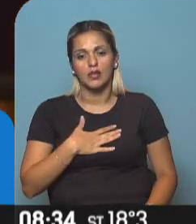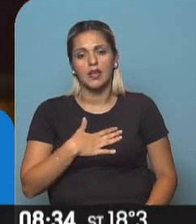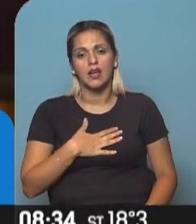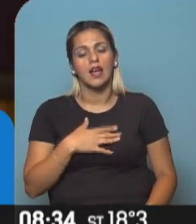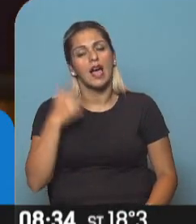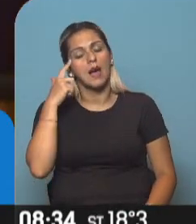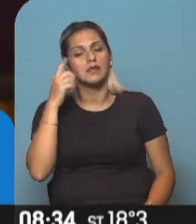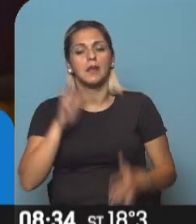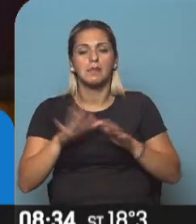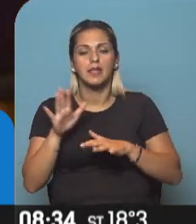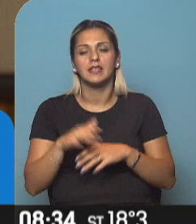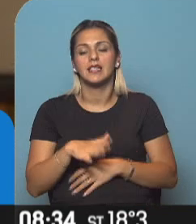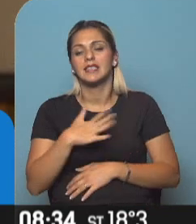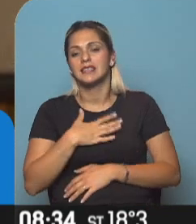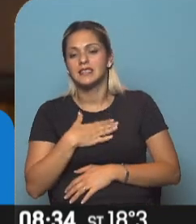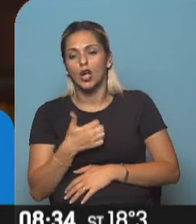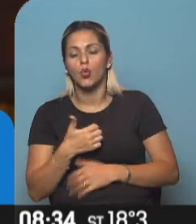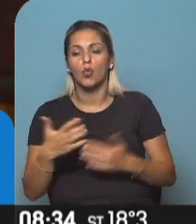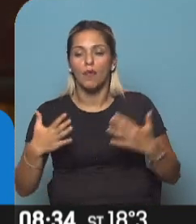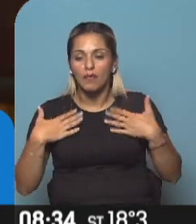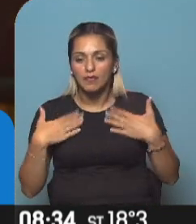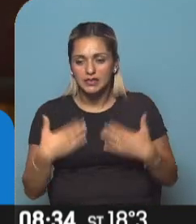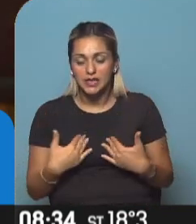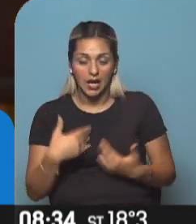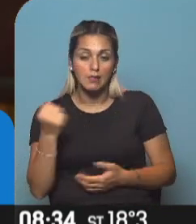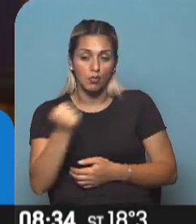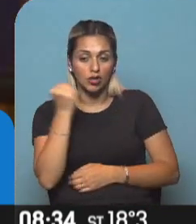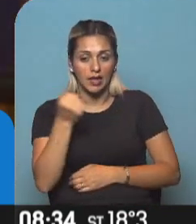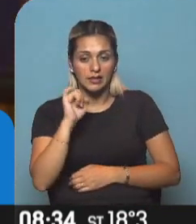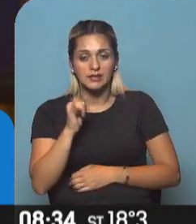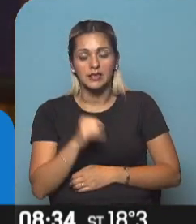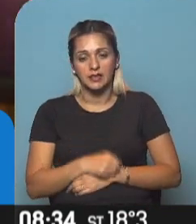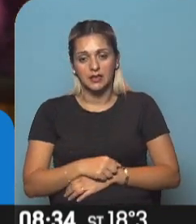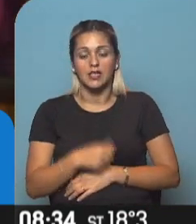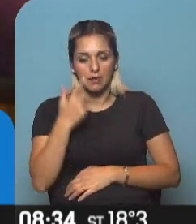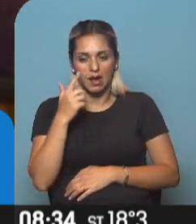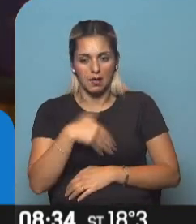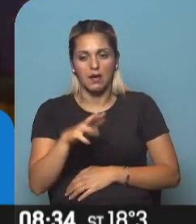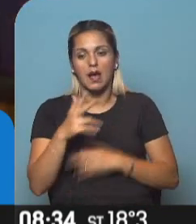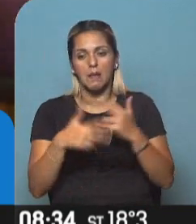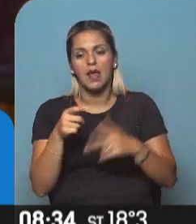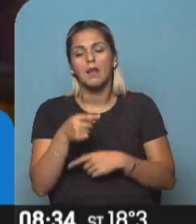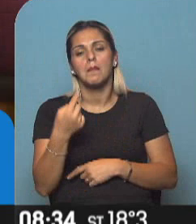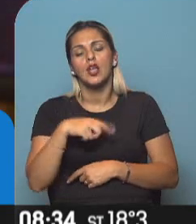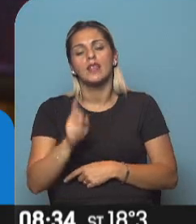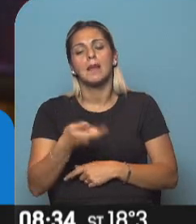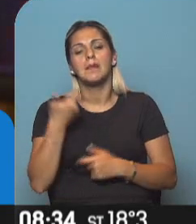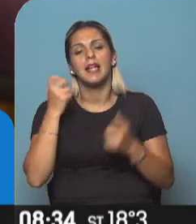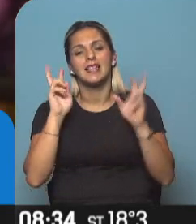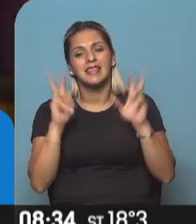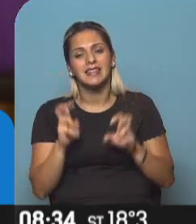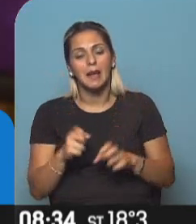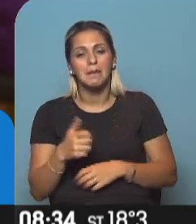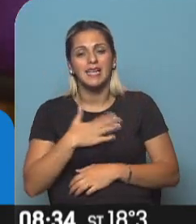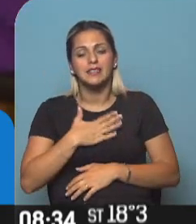piensa en la salud física que es muy importante y lo vamos a hablar pero también el tema la